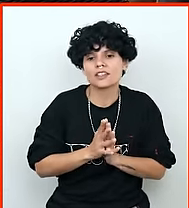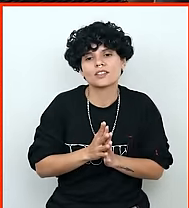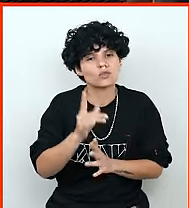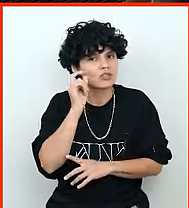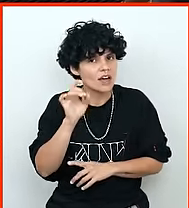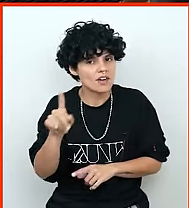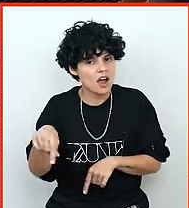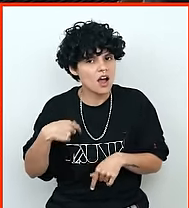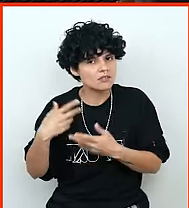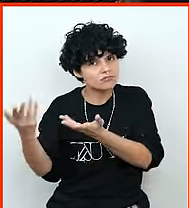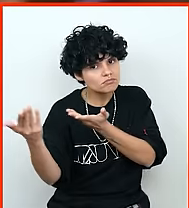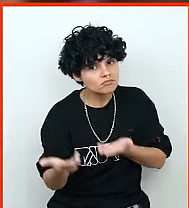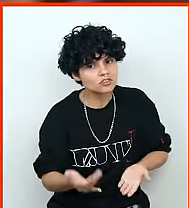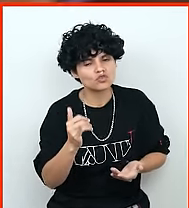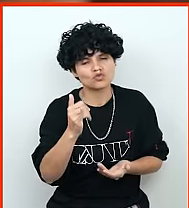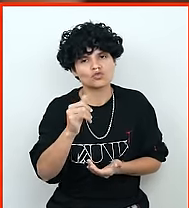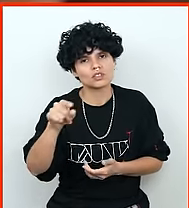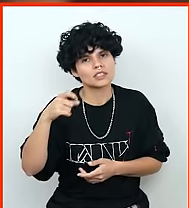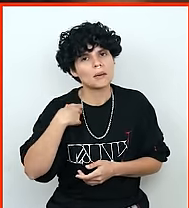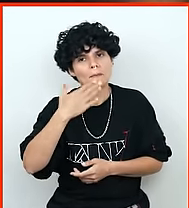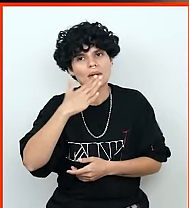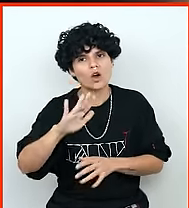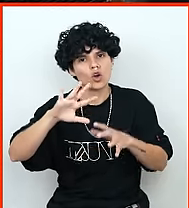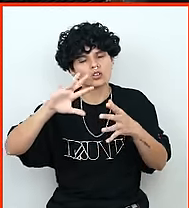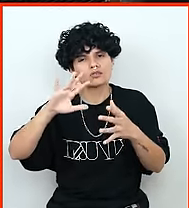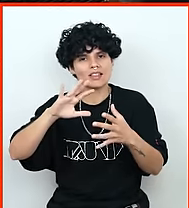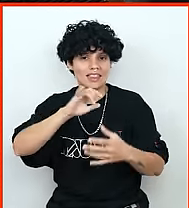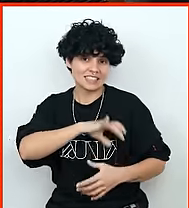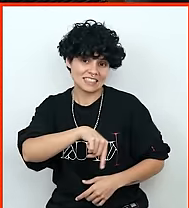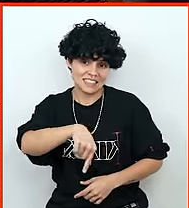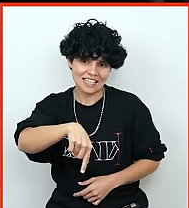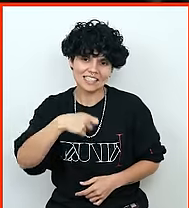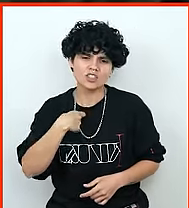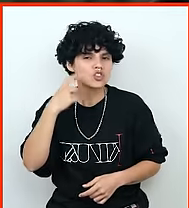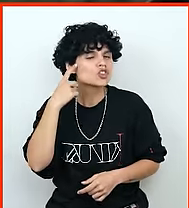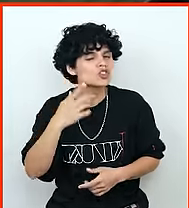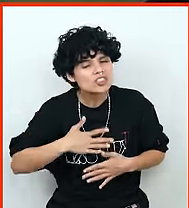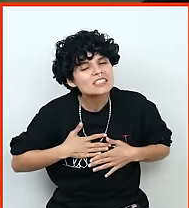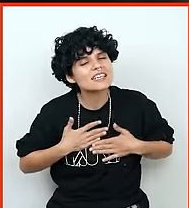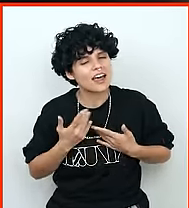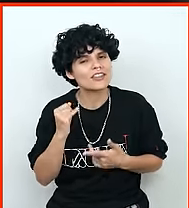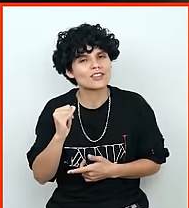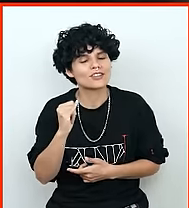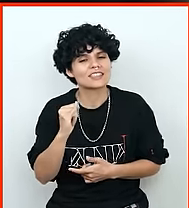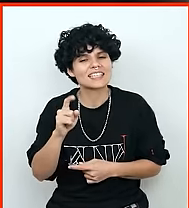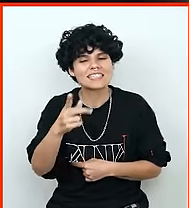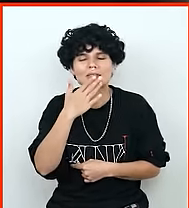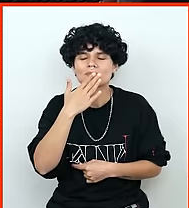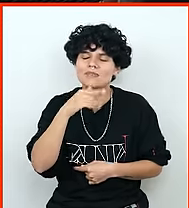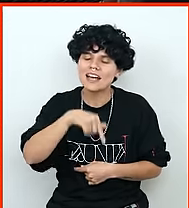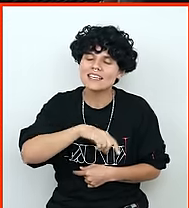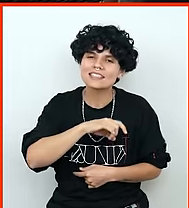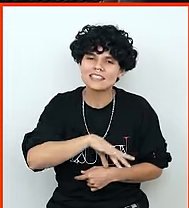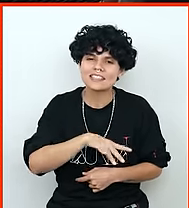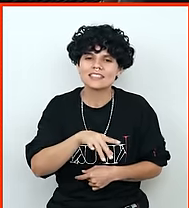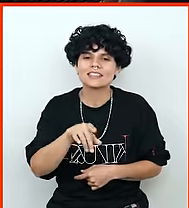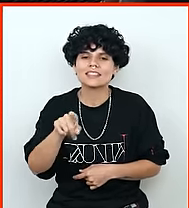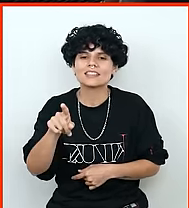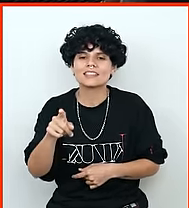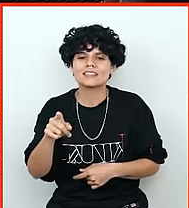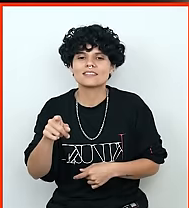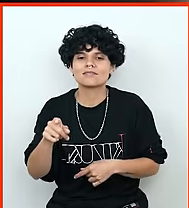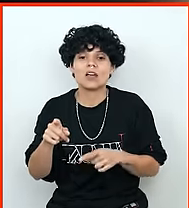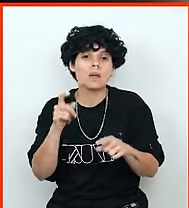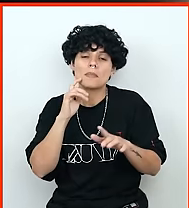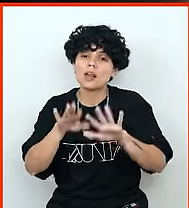acá no, va a ser bienvenido. Sí, pues sí, él es uno de los mejores letristas de Chile, así que... ¿Sí, tú lo sientes así? Sí, pues sí, siento que uno de los mejores letristas de